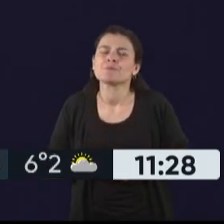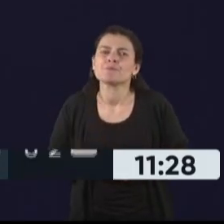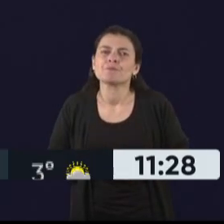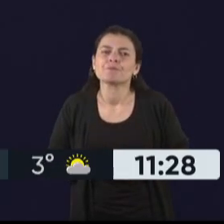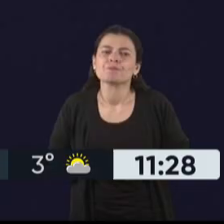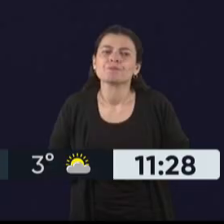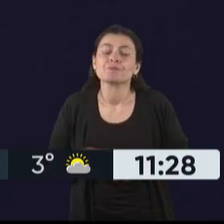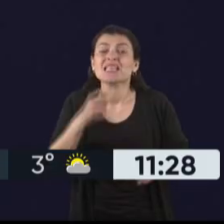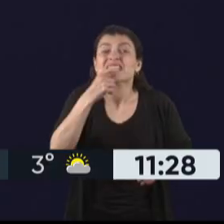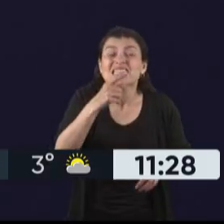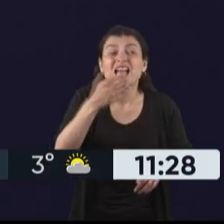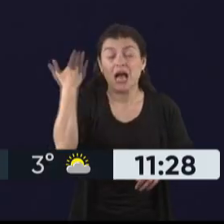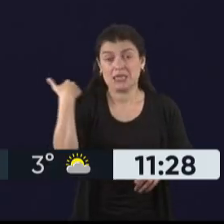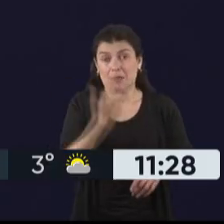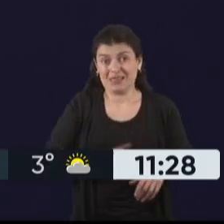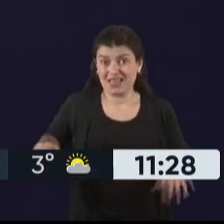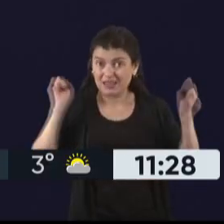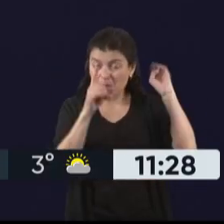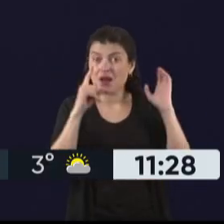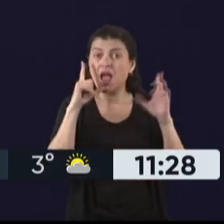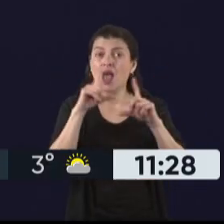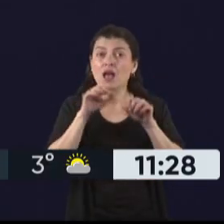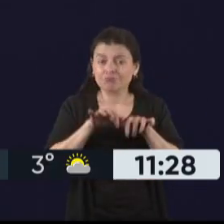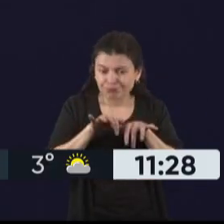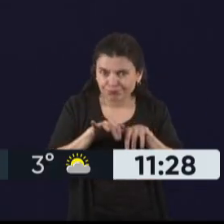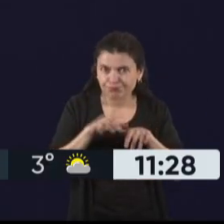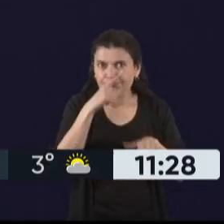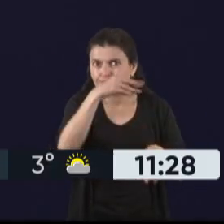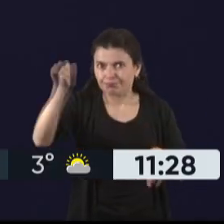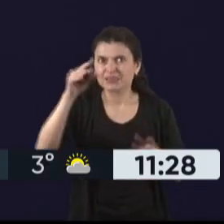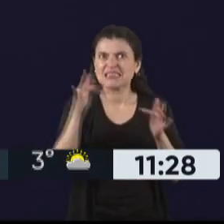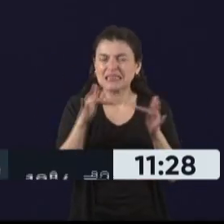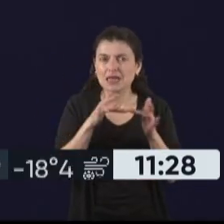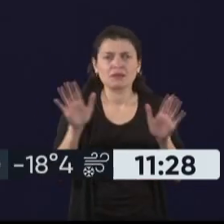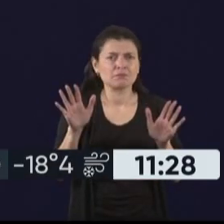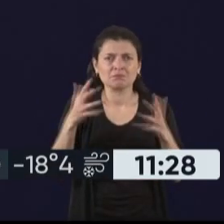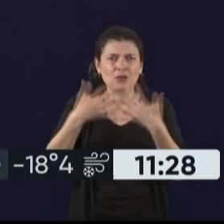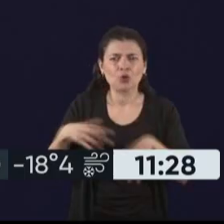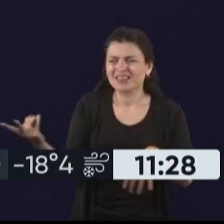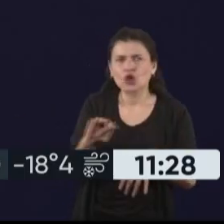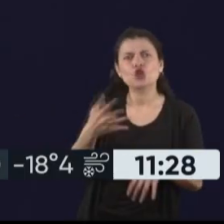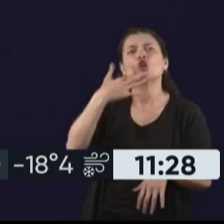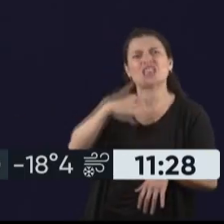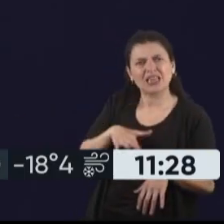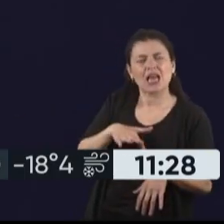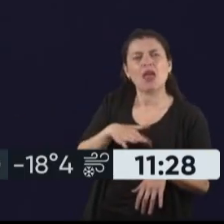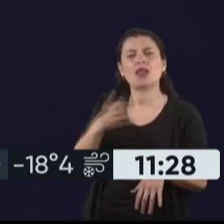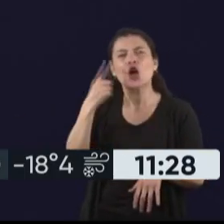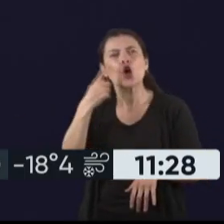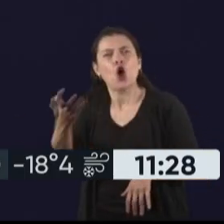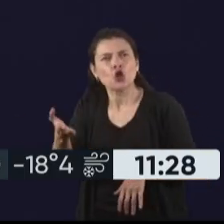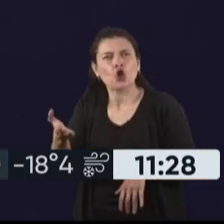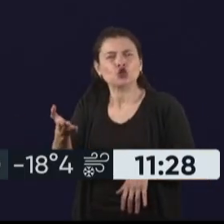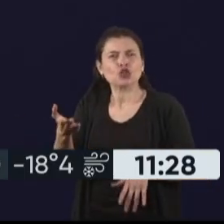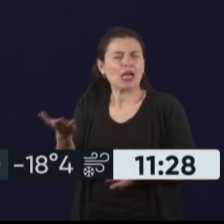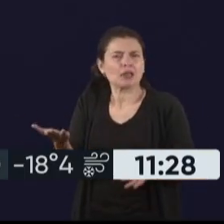ese X el presidente lo escribió conociéndolo yo al presidente, es porque efectivamente entiende lo que viene diciendo el presidente